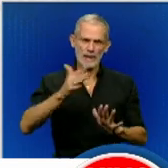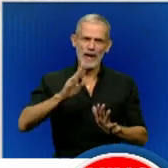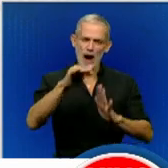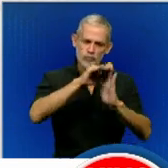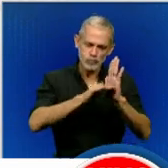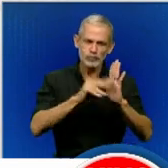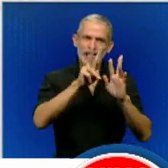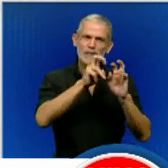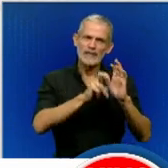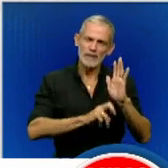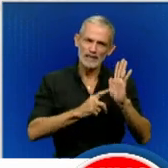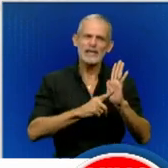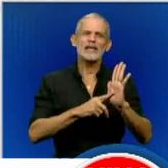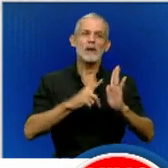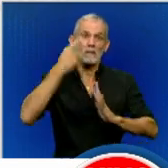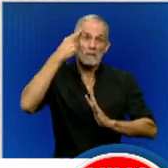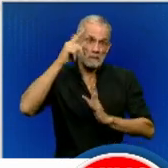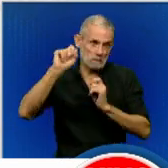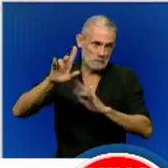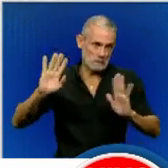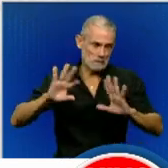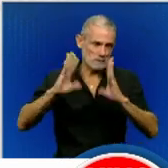representaban por supuesto una concepción